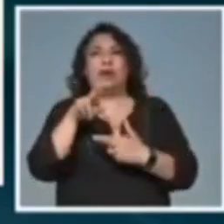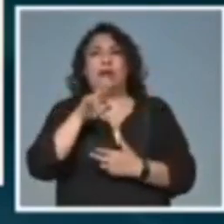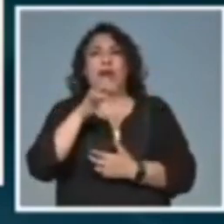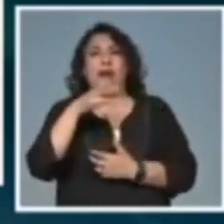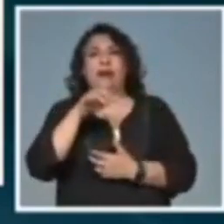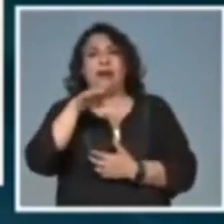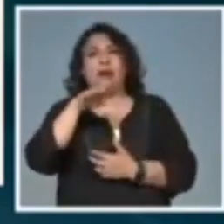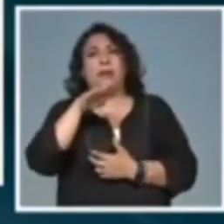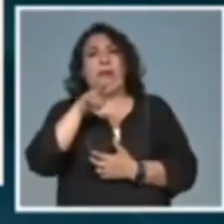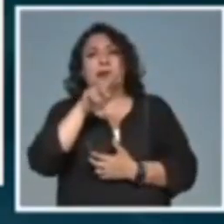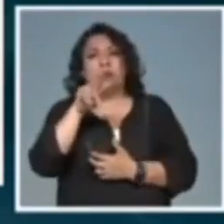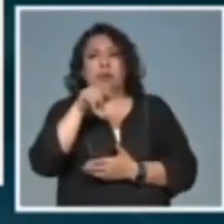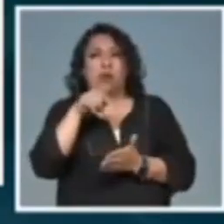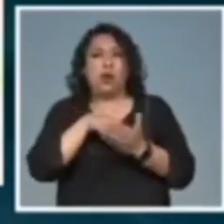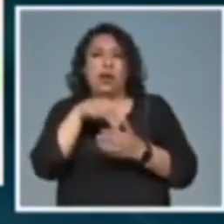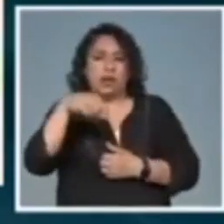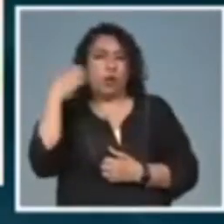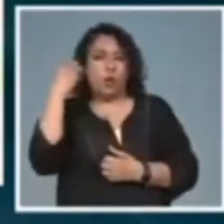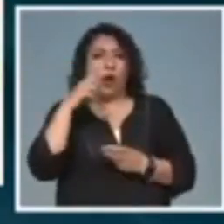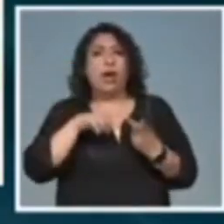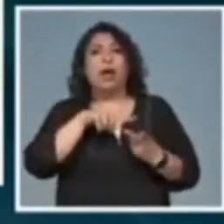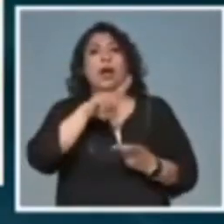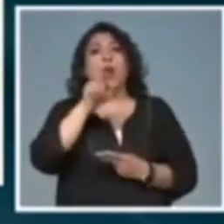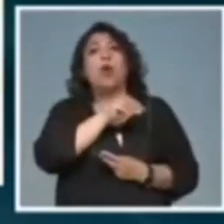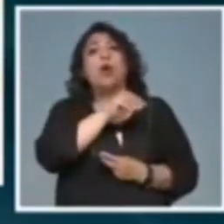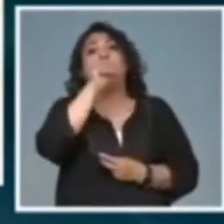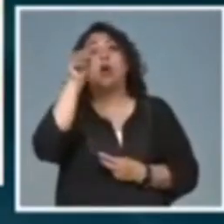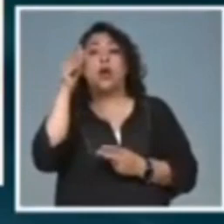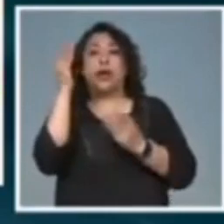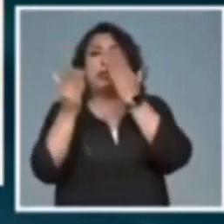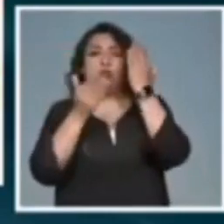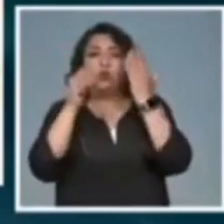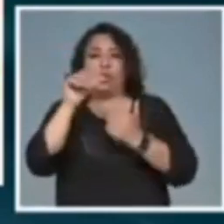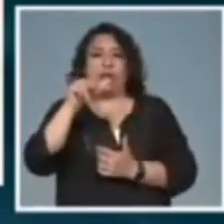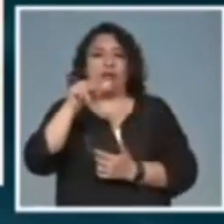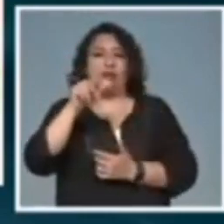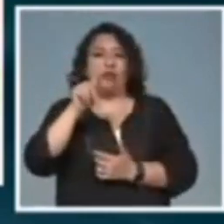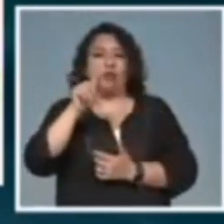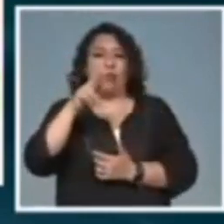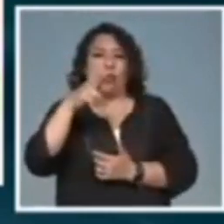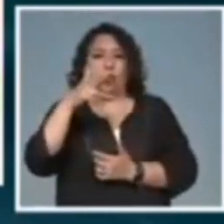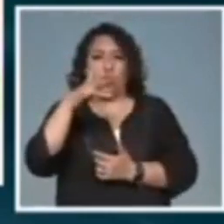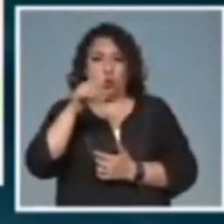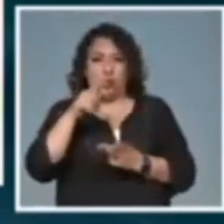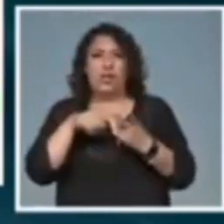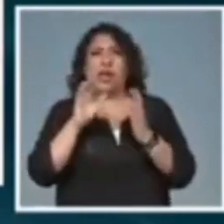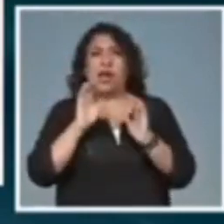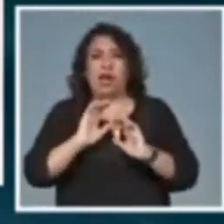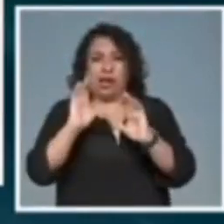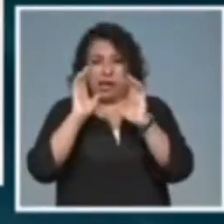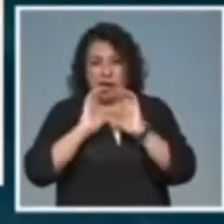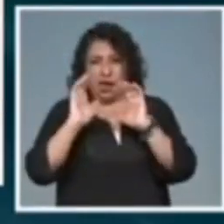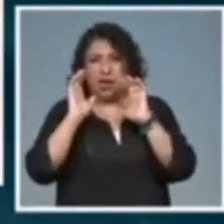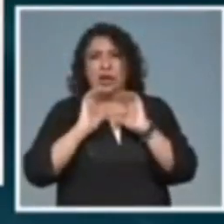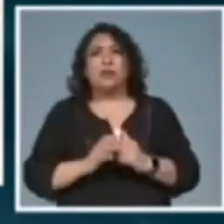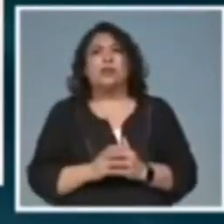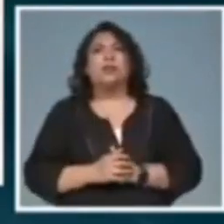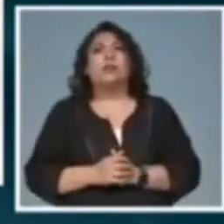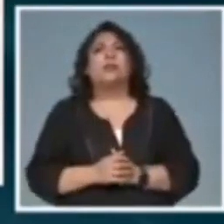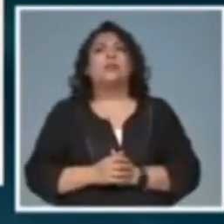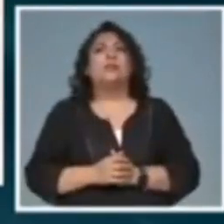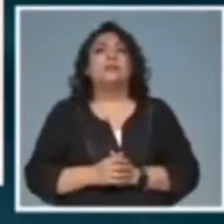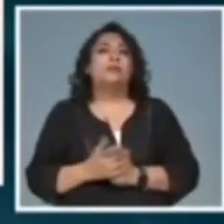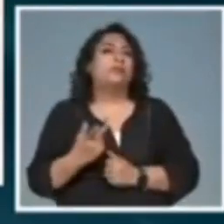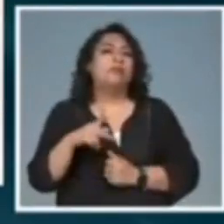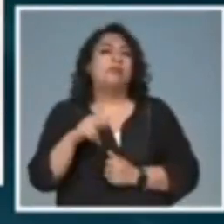Vázquez aquí en Oaxaca. Luego me fui a estudiar antropología y canto,